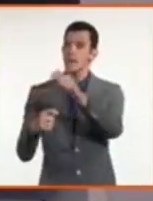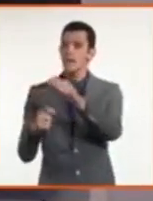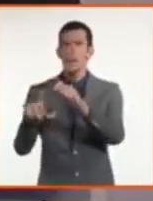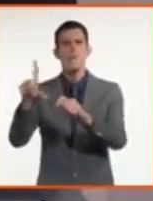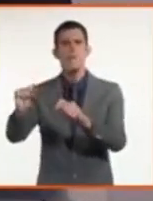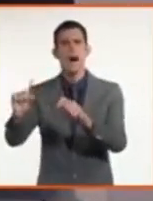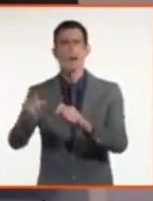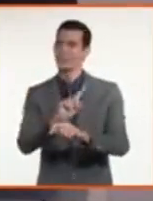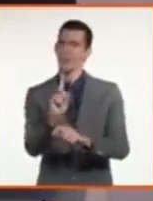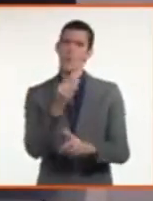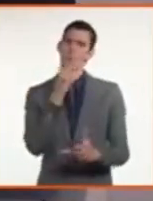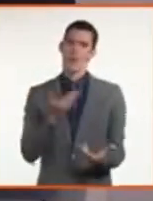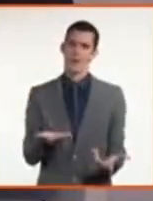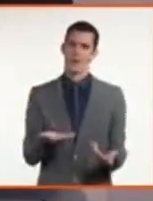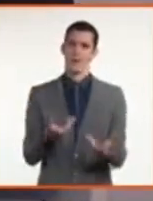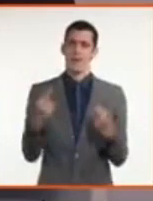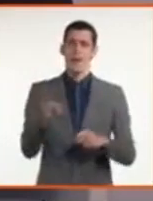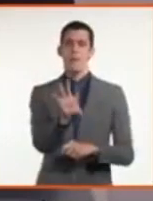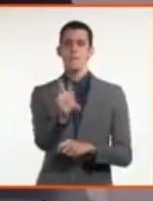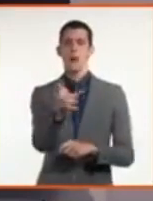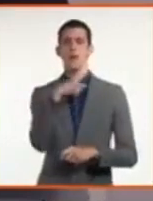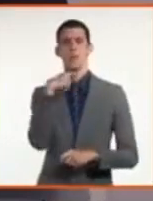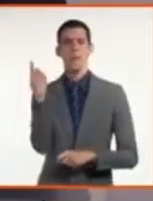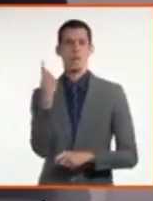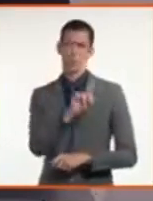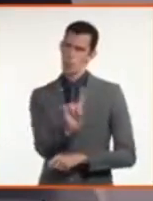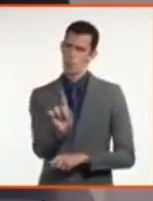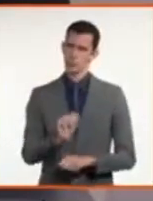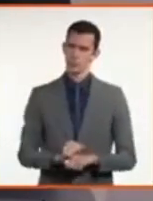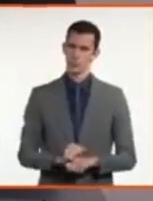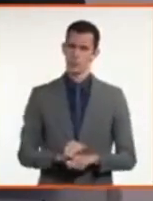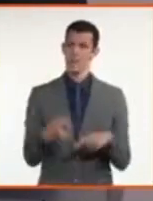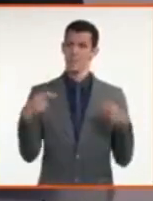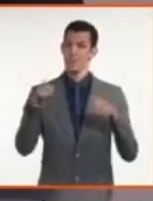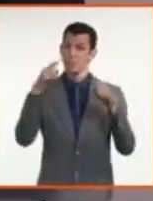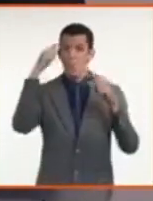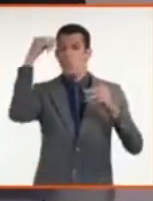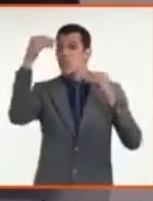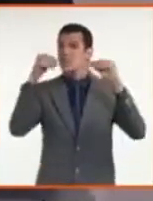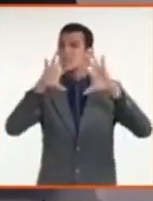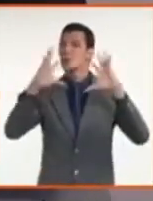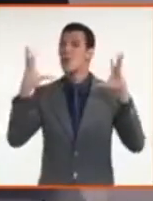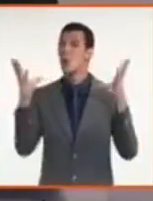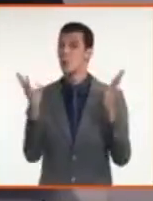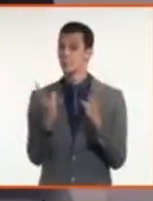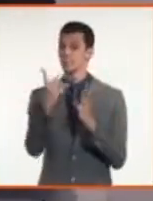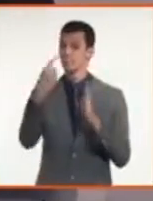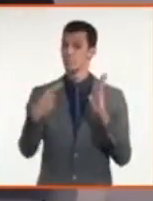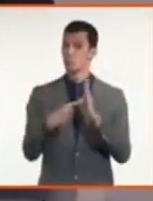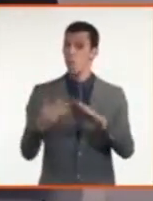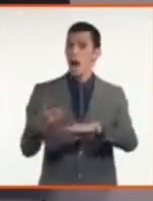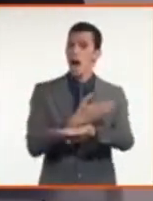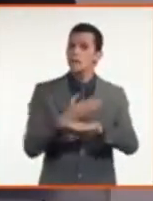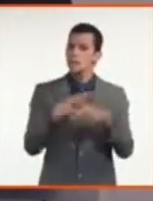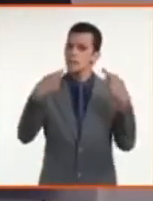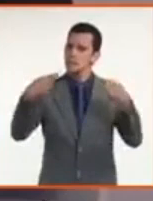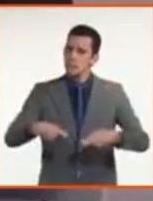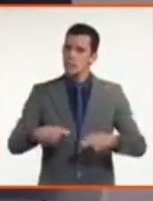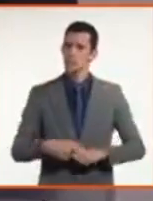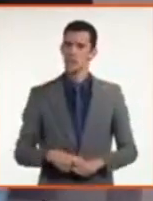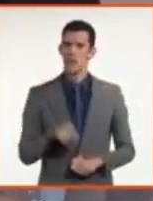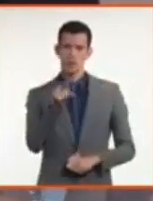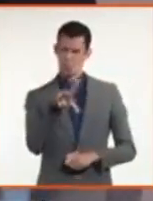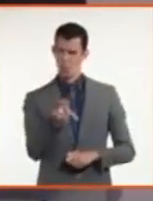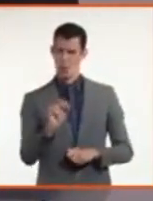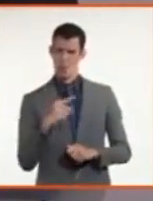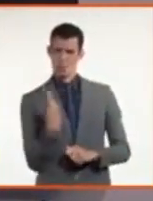genera para la compra o sea tienes que tomar en cuenta todos los elementos la hora tomar una decisión y nosotros estamos entrando en este proceso es un proceso